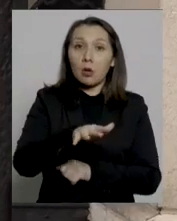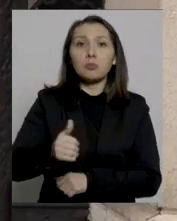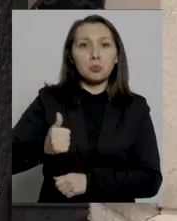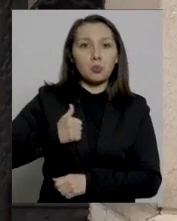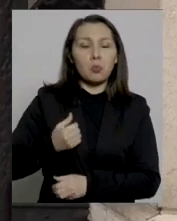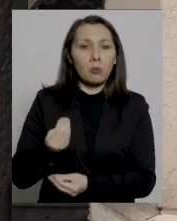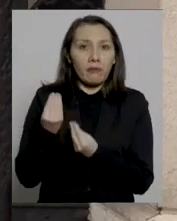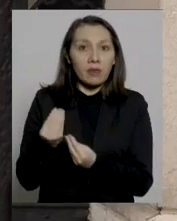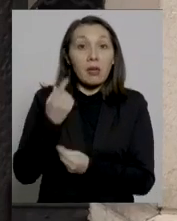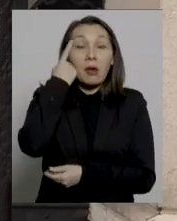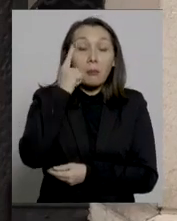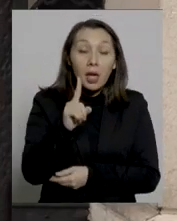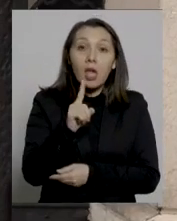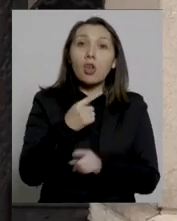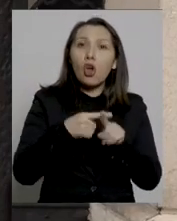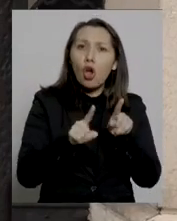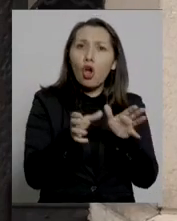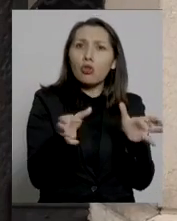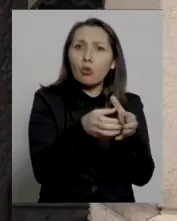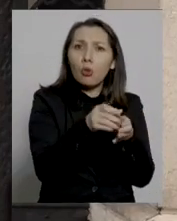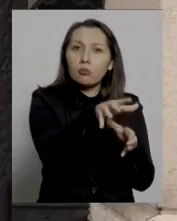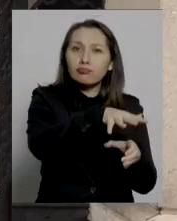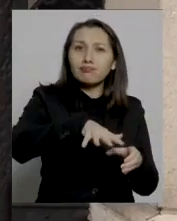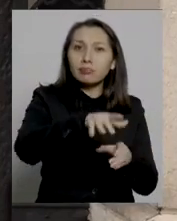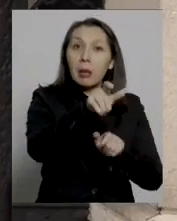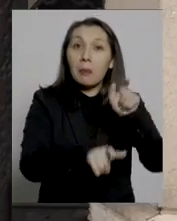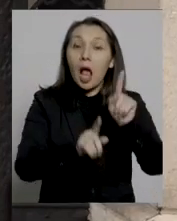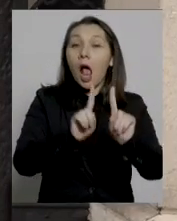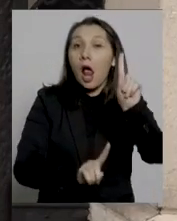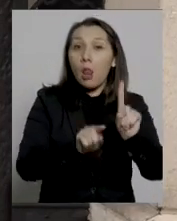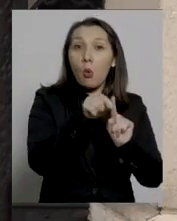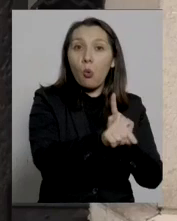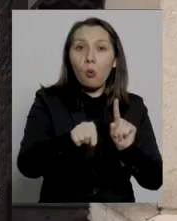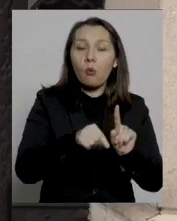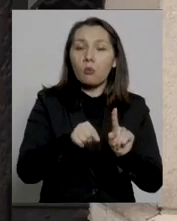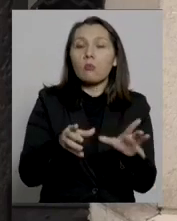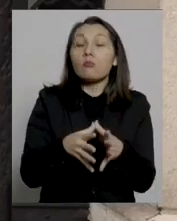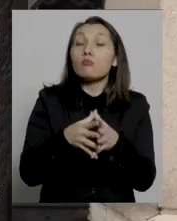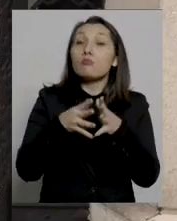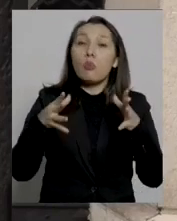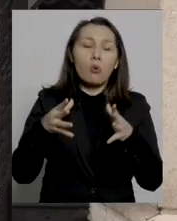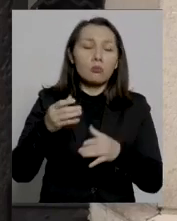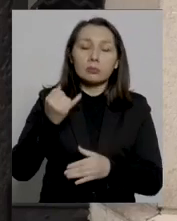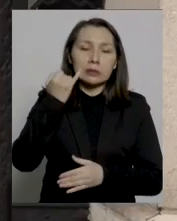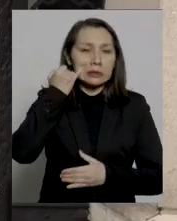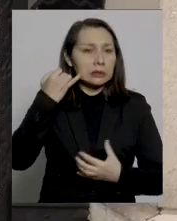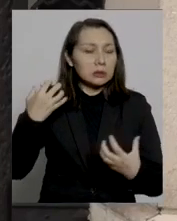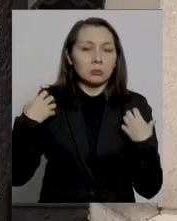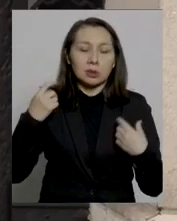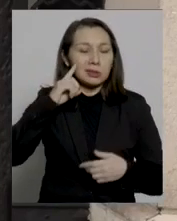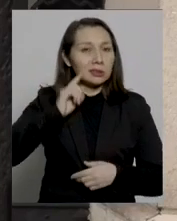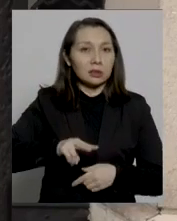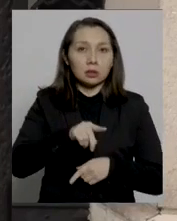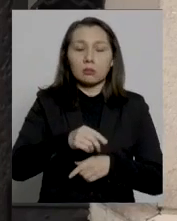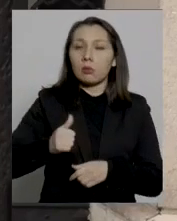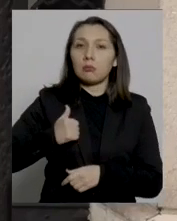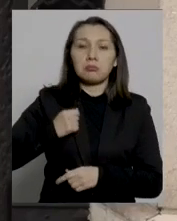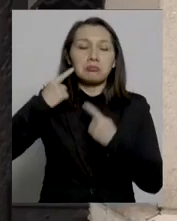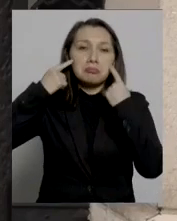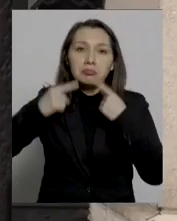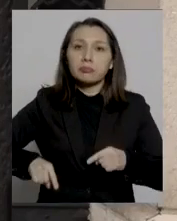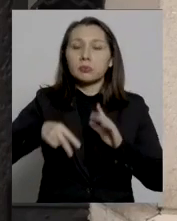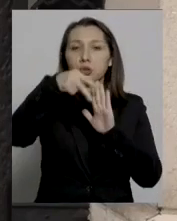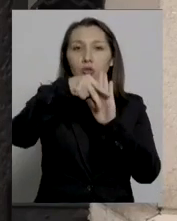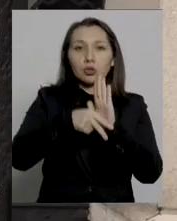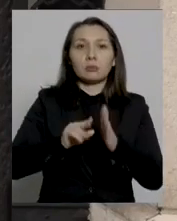cumpliendo, pero también hay un grupo, hay un sector de personas que en forma muy irresponsable está incumpliendo las